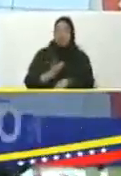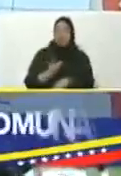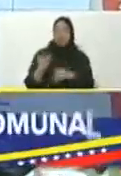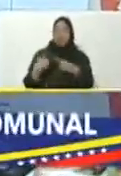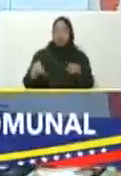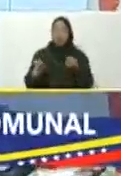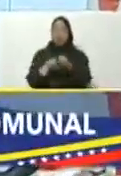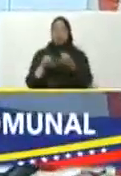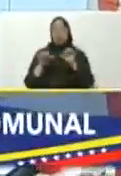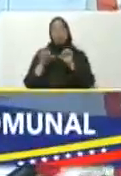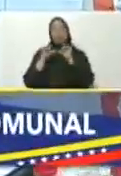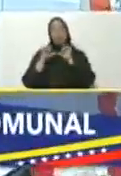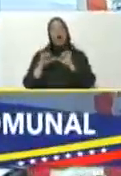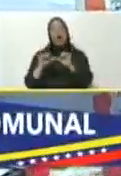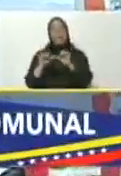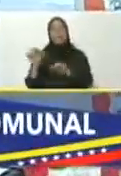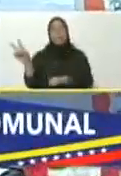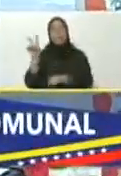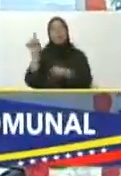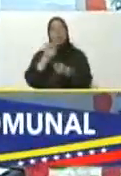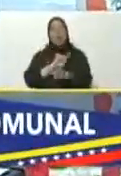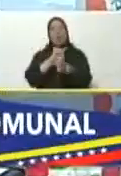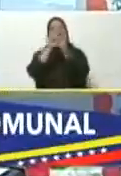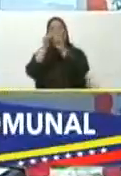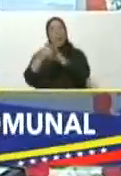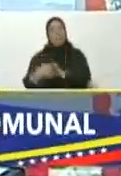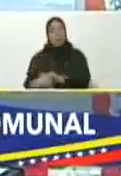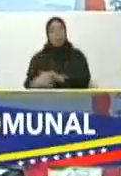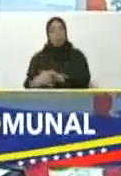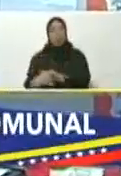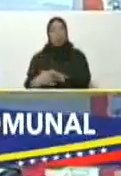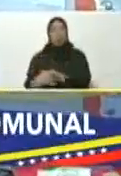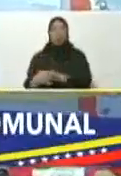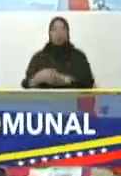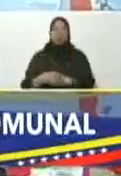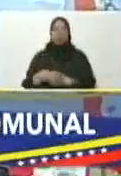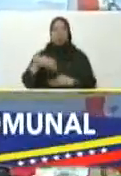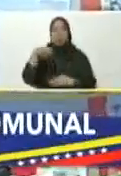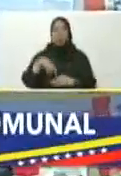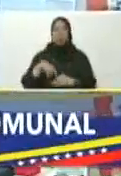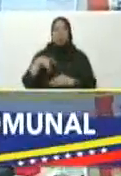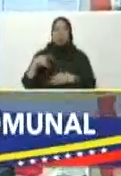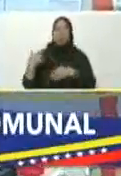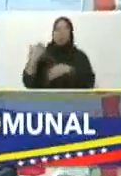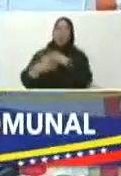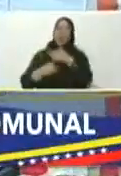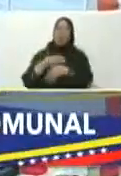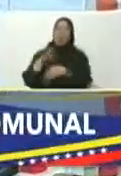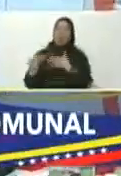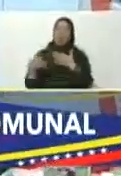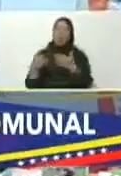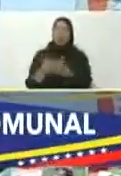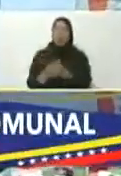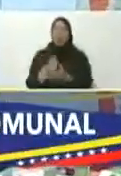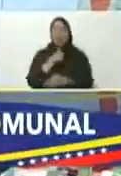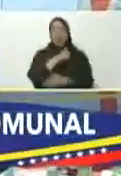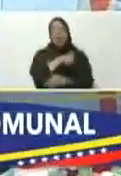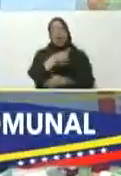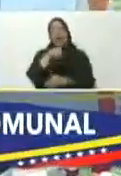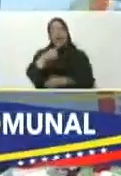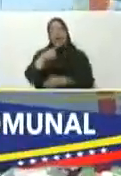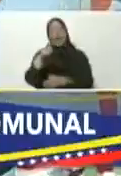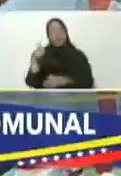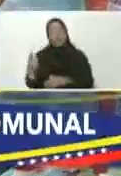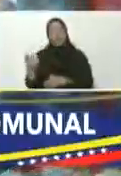de usted, presidente, para que Venezuela pueda cambiar y cuente con nosotros, porque está cambiando y está prosperando en todos los rincones y en cada uno de los estados, señor